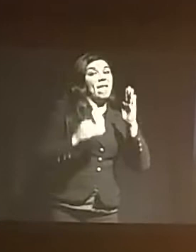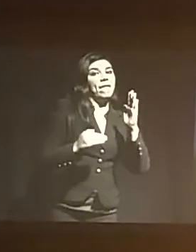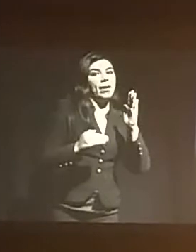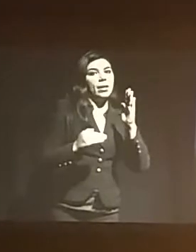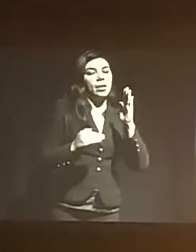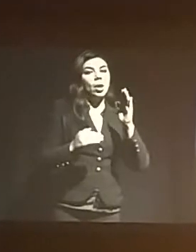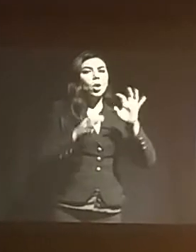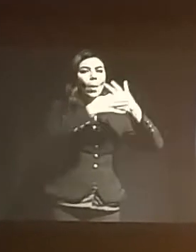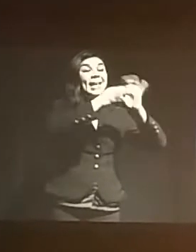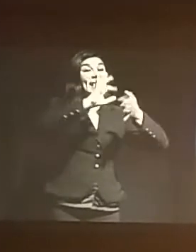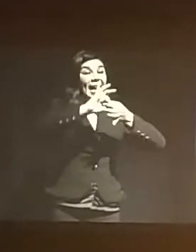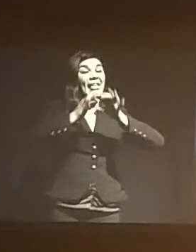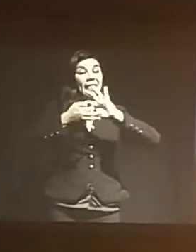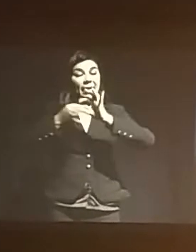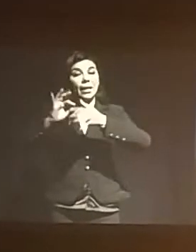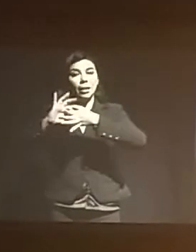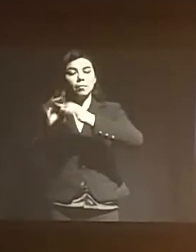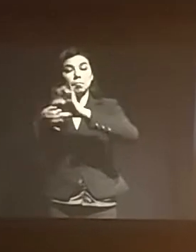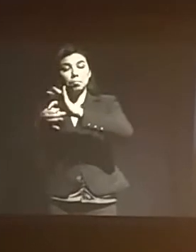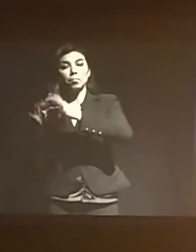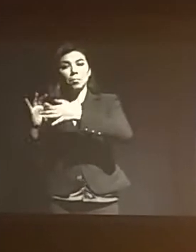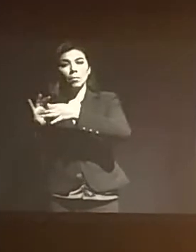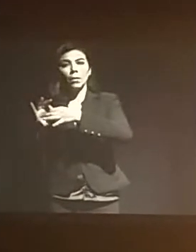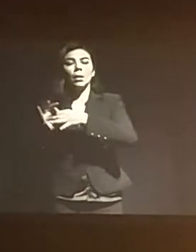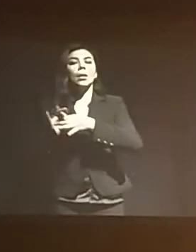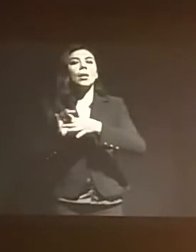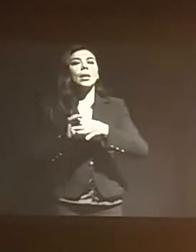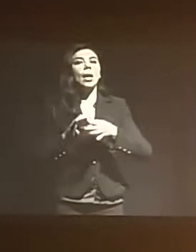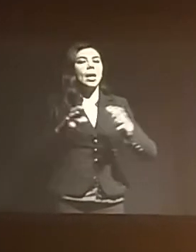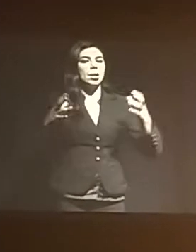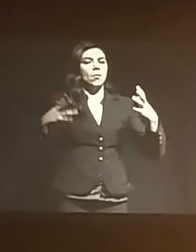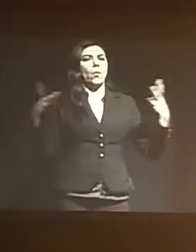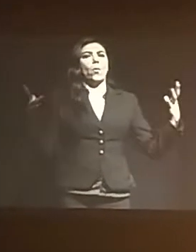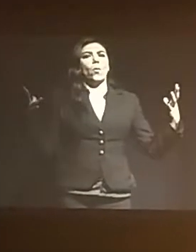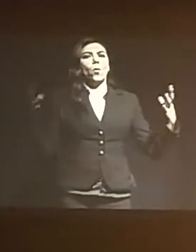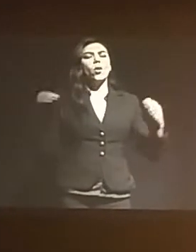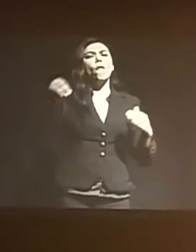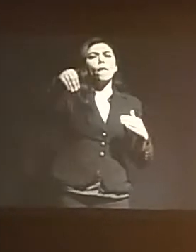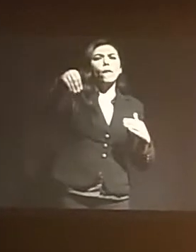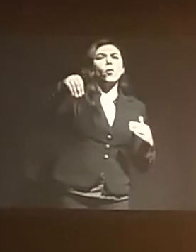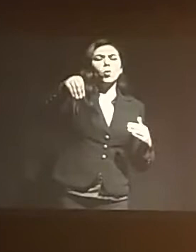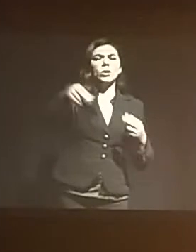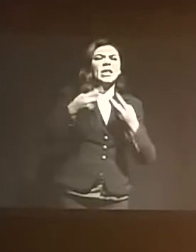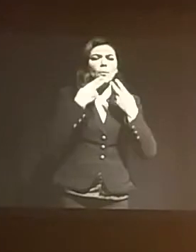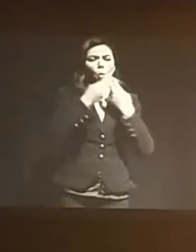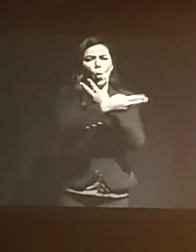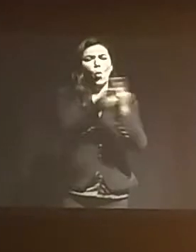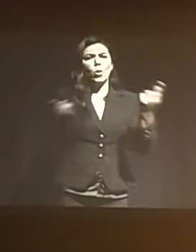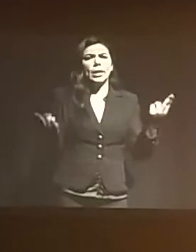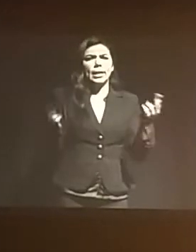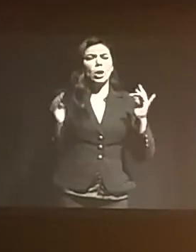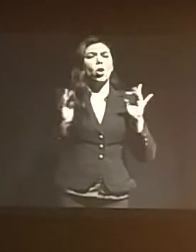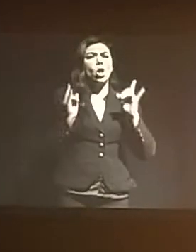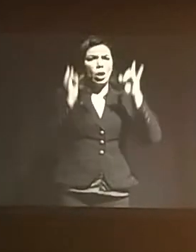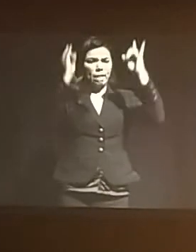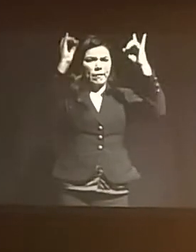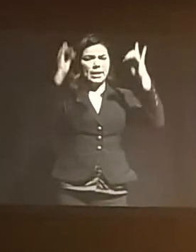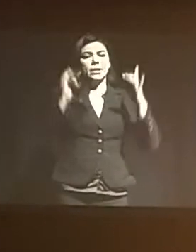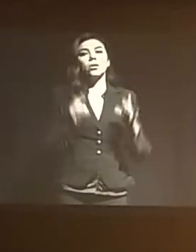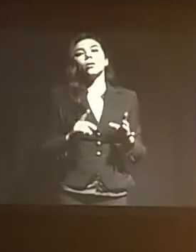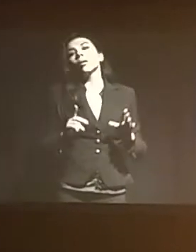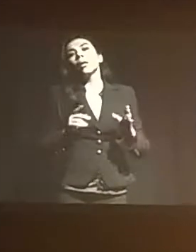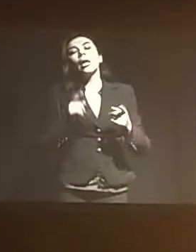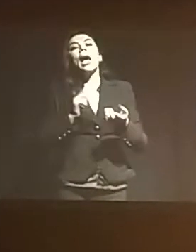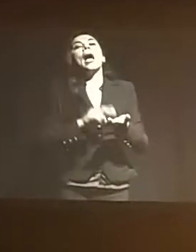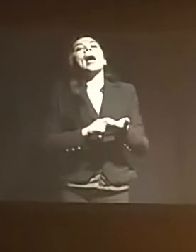que la cadena tú la aplicas a lo macro, transporte, espacio público, edificación, información, y